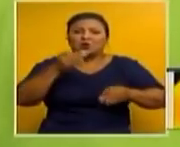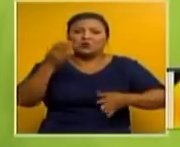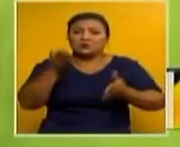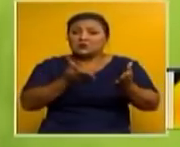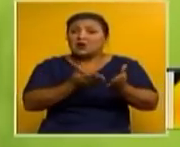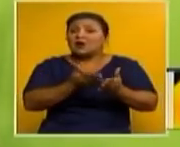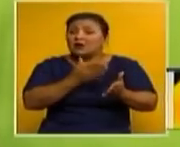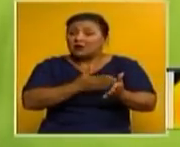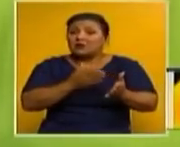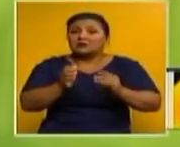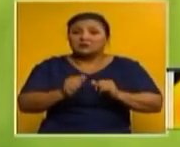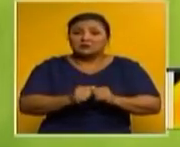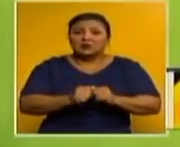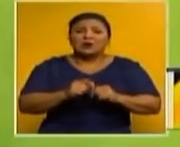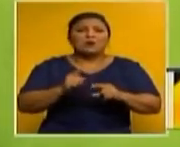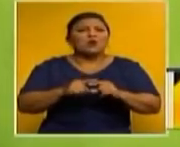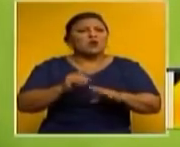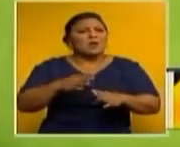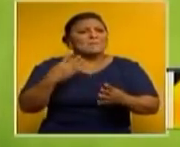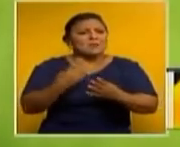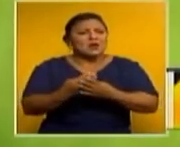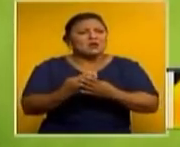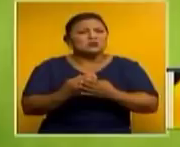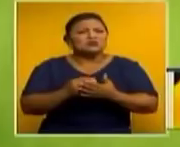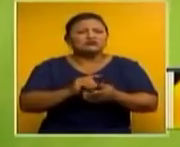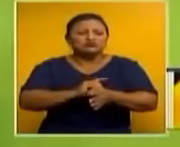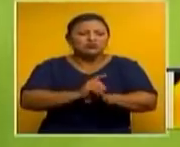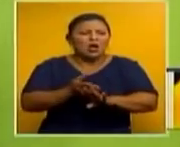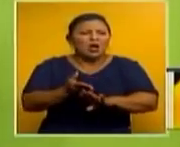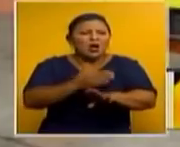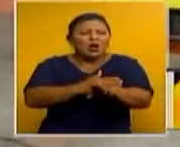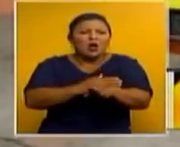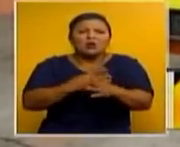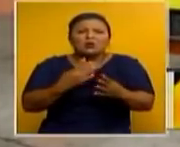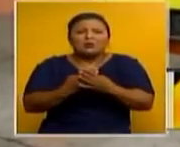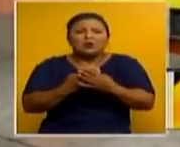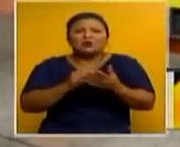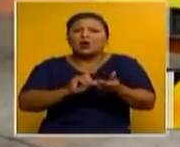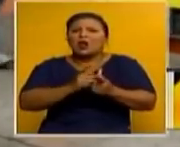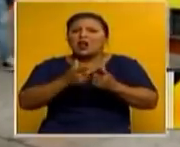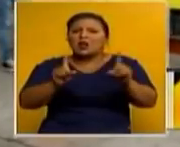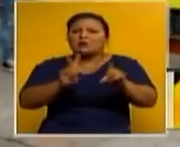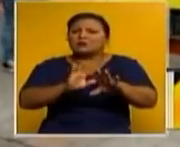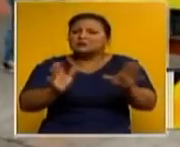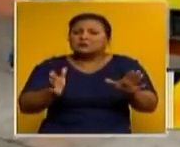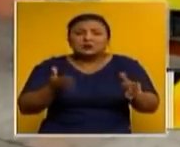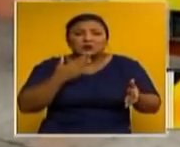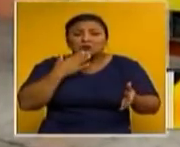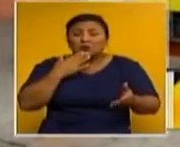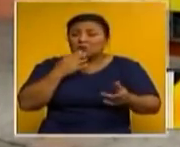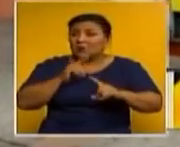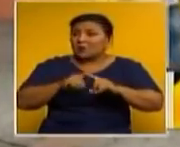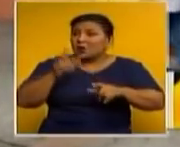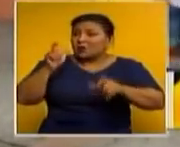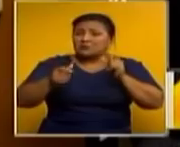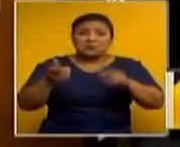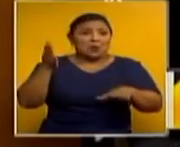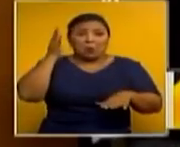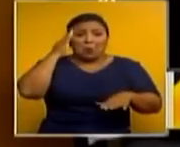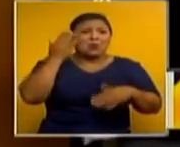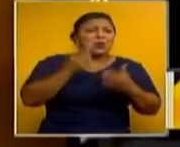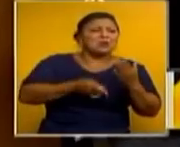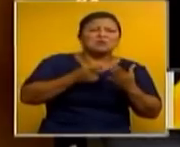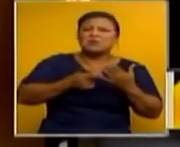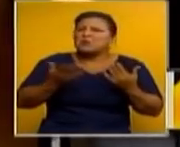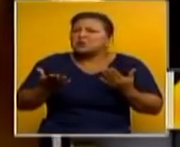y recientemente salieron de la cárcel. En el lugar, pocos moradores conocen lo que ocurrió. Por ahí uno que